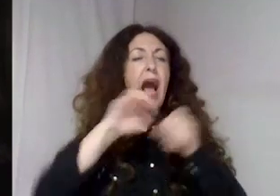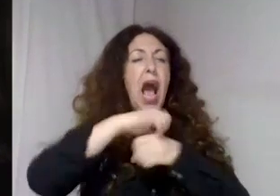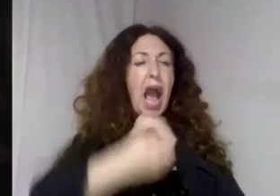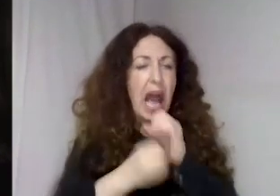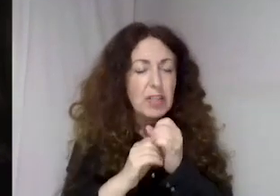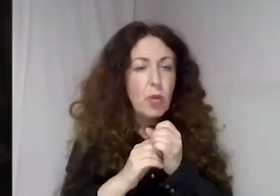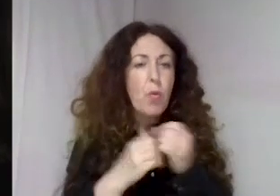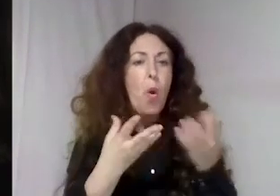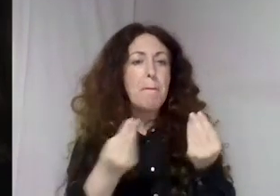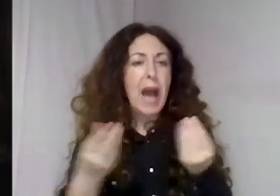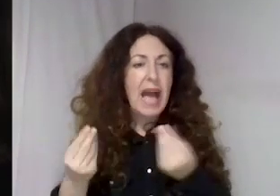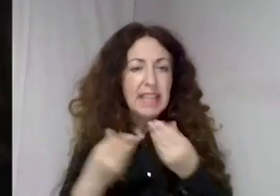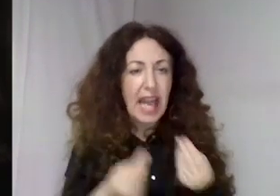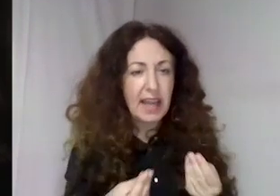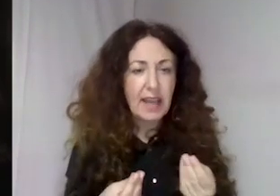la liberación.